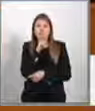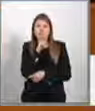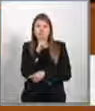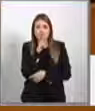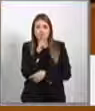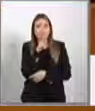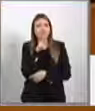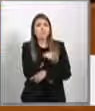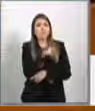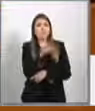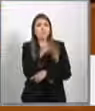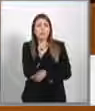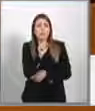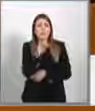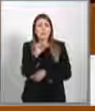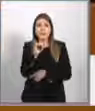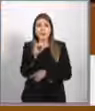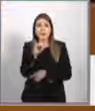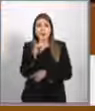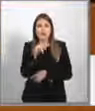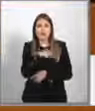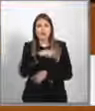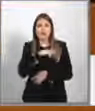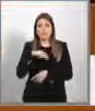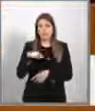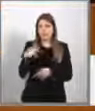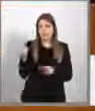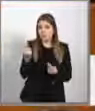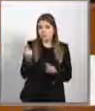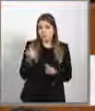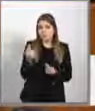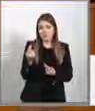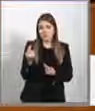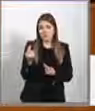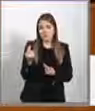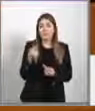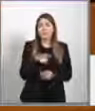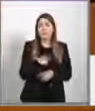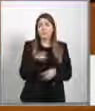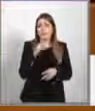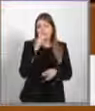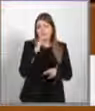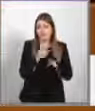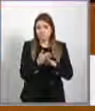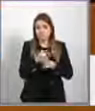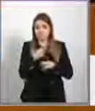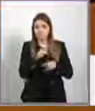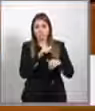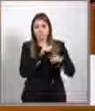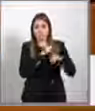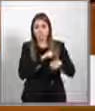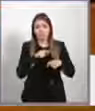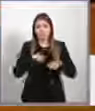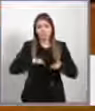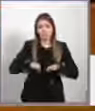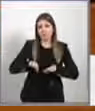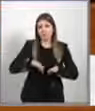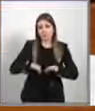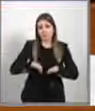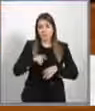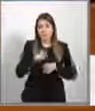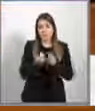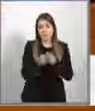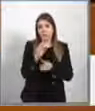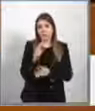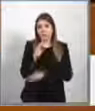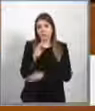que necesitamos. Las tareas, responsabilidades y funciones de la nueva fiscalía requieren un